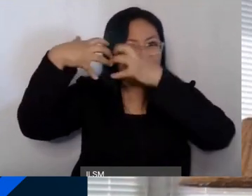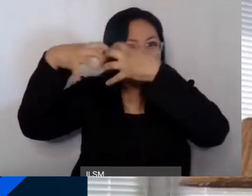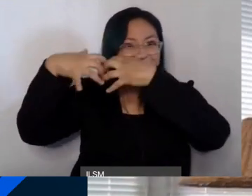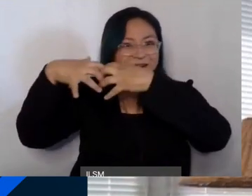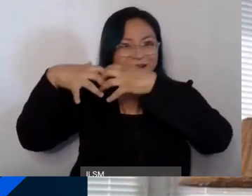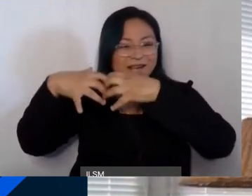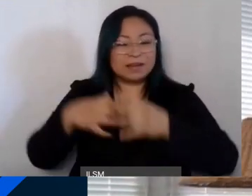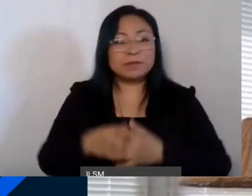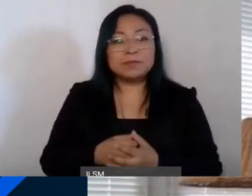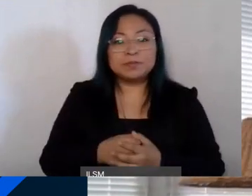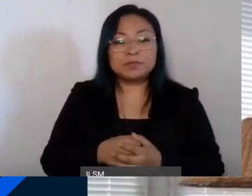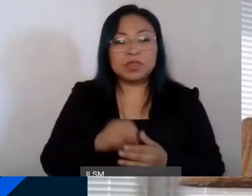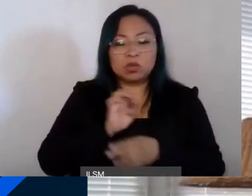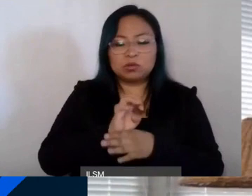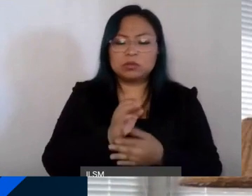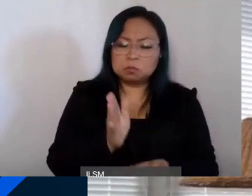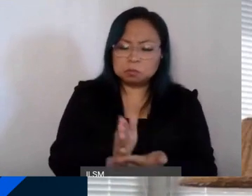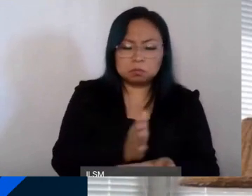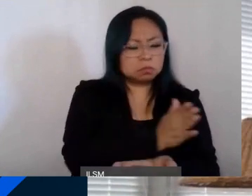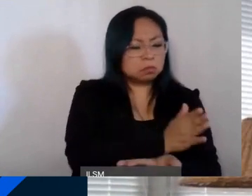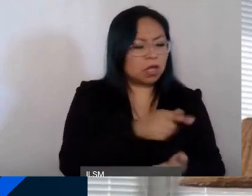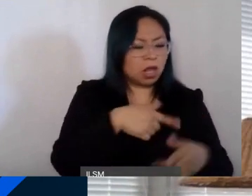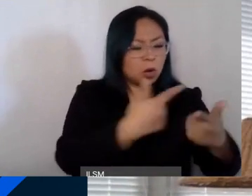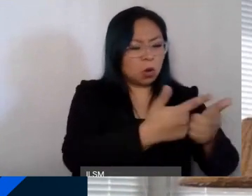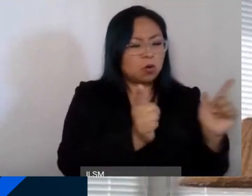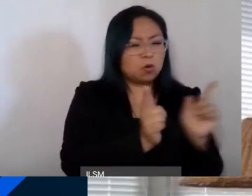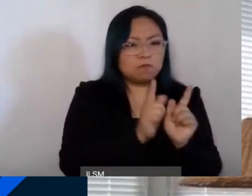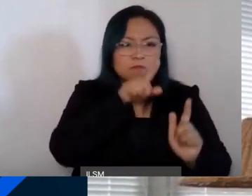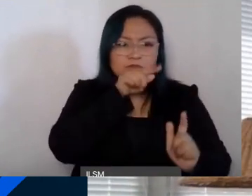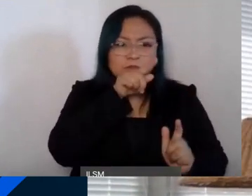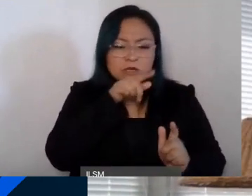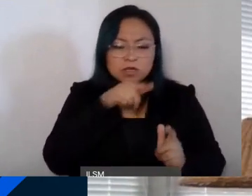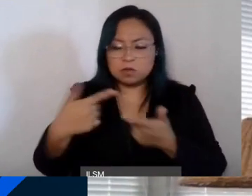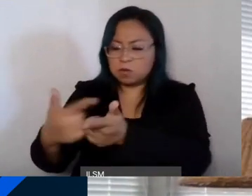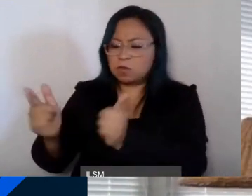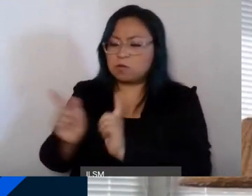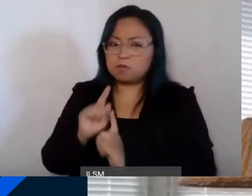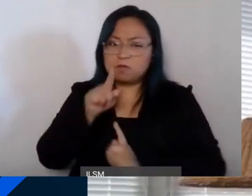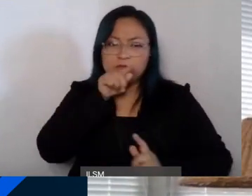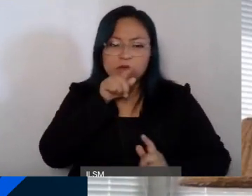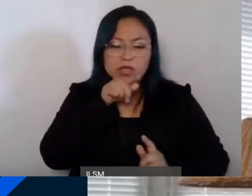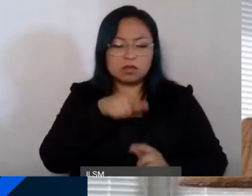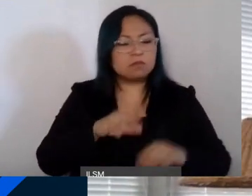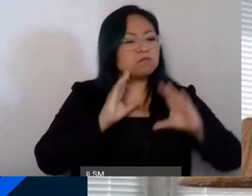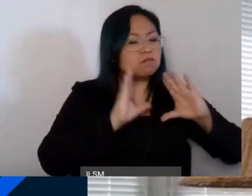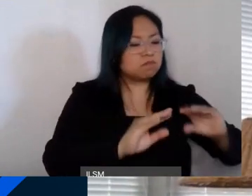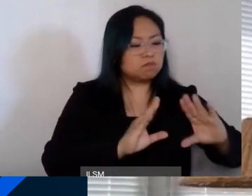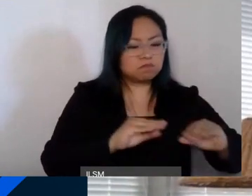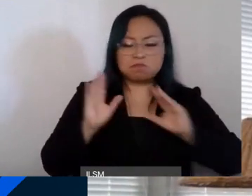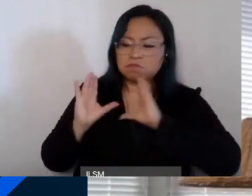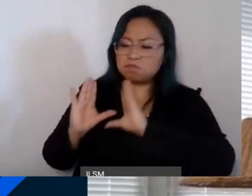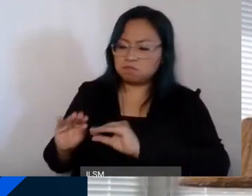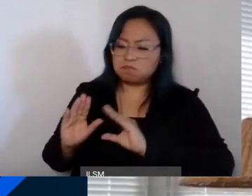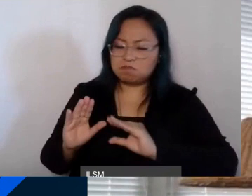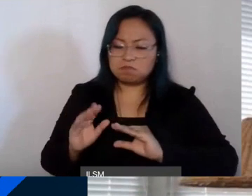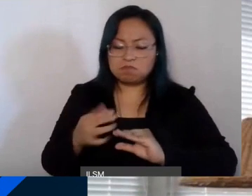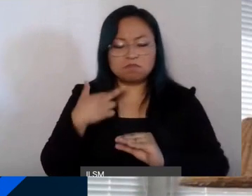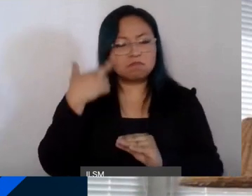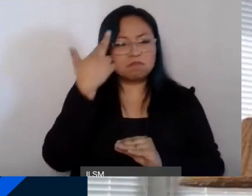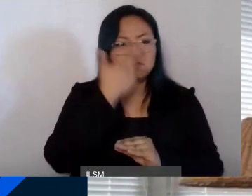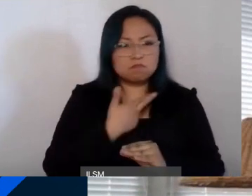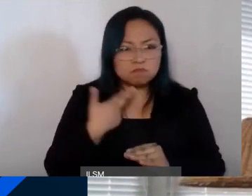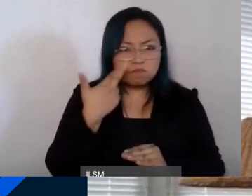dividen en dos grupos a todos les enseñan a hacer algo los analizan